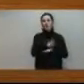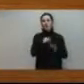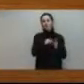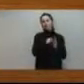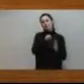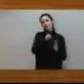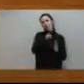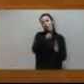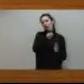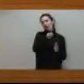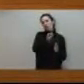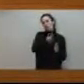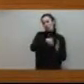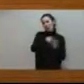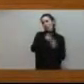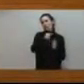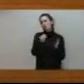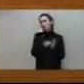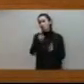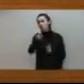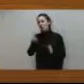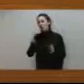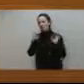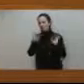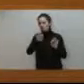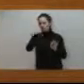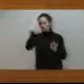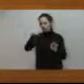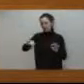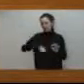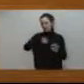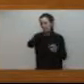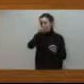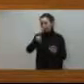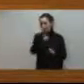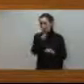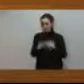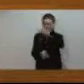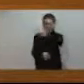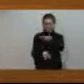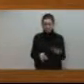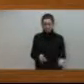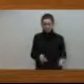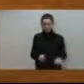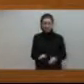como todos saben, gobernaba Coalición Canaria, ¿no? Vamos, es que es